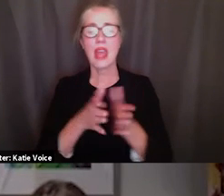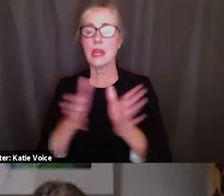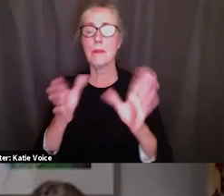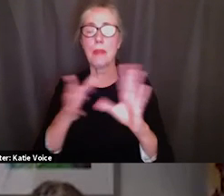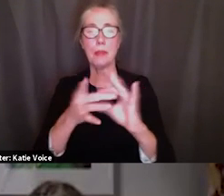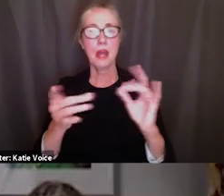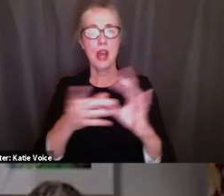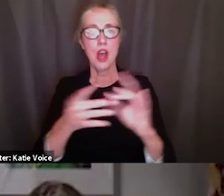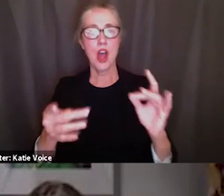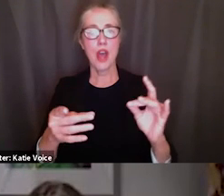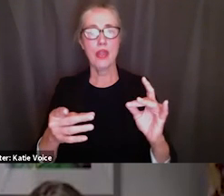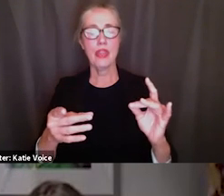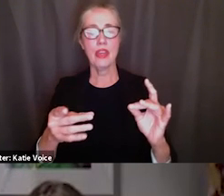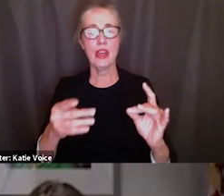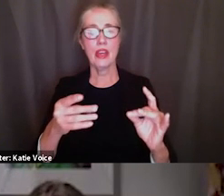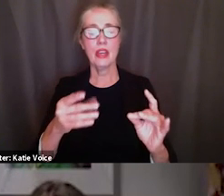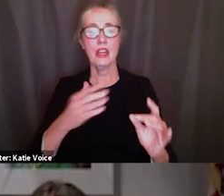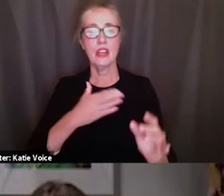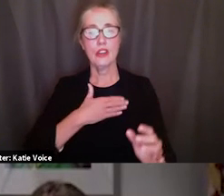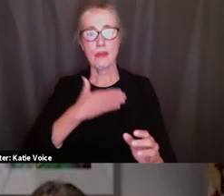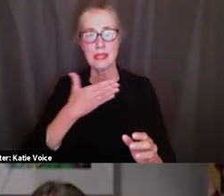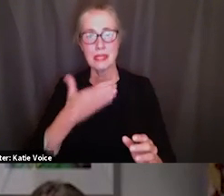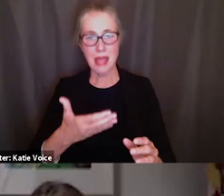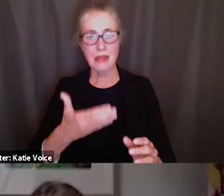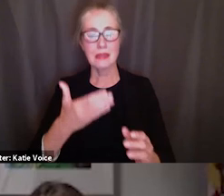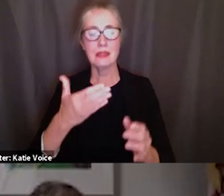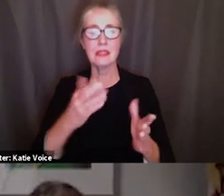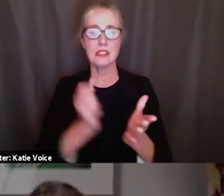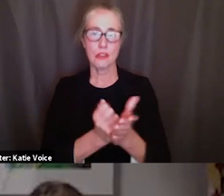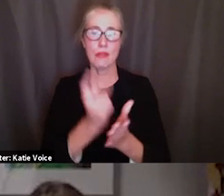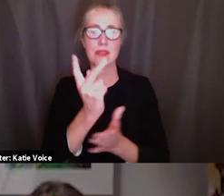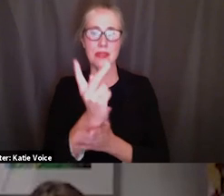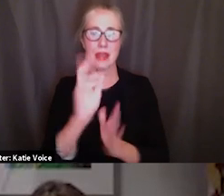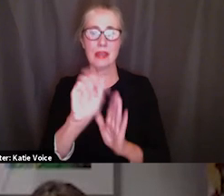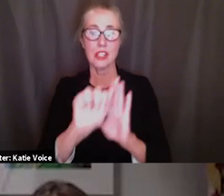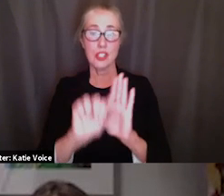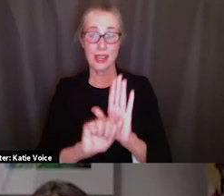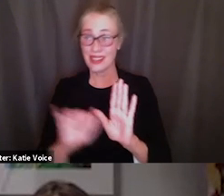comentario público respecto al orden del consentimiento. ¿Correcto, señora Morales? Correcto.